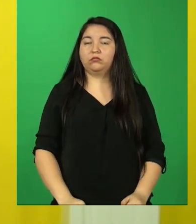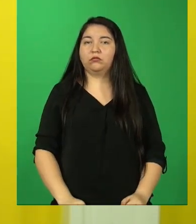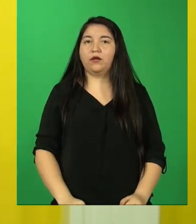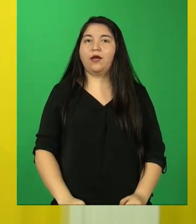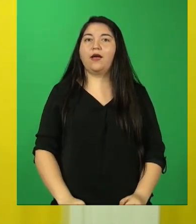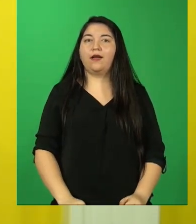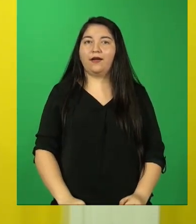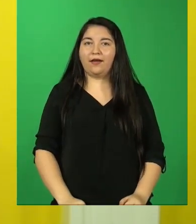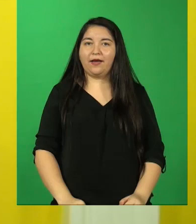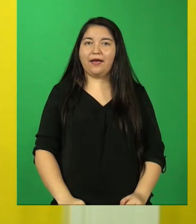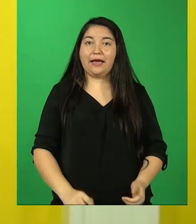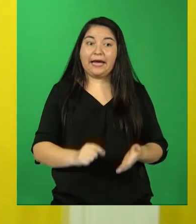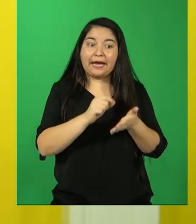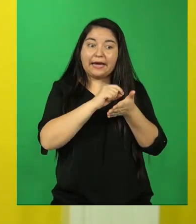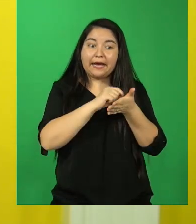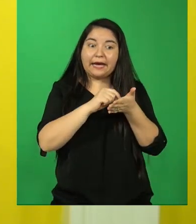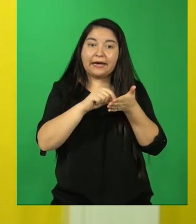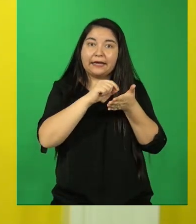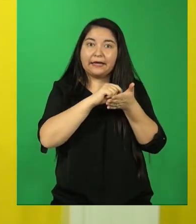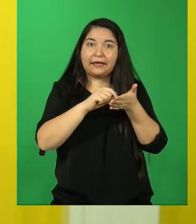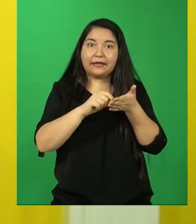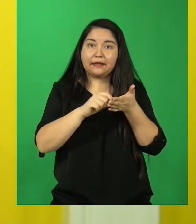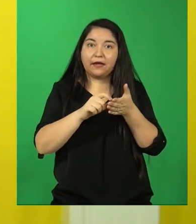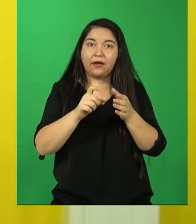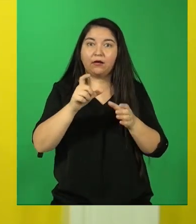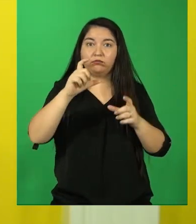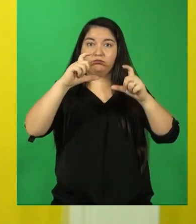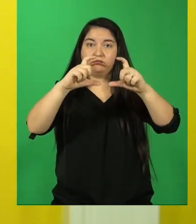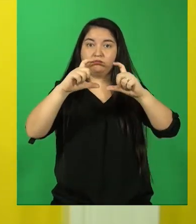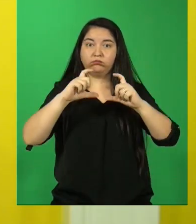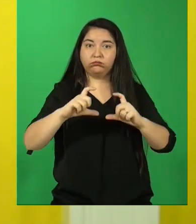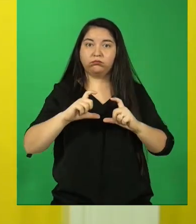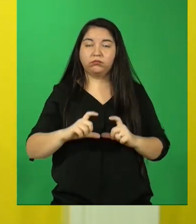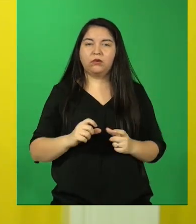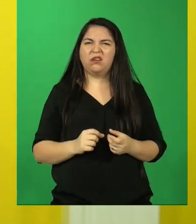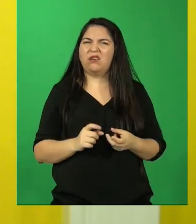Ah, escrita en prosa, muy bien. ¿Qué otra cosa?